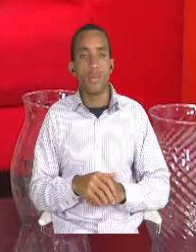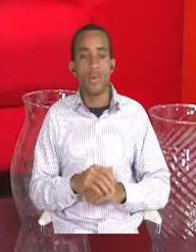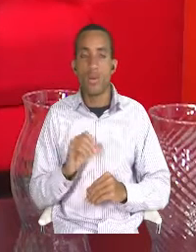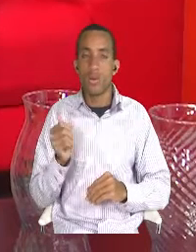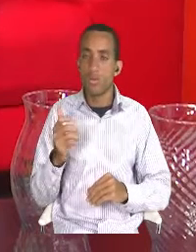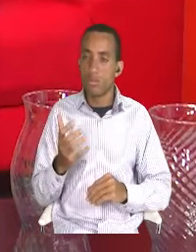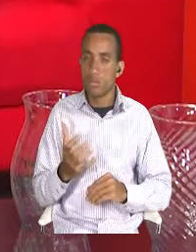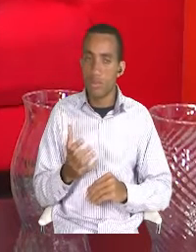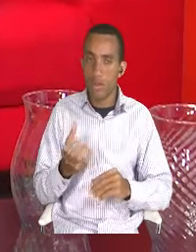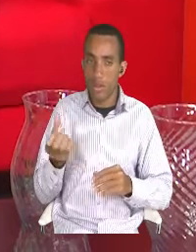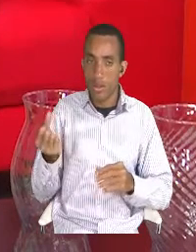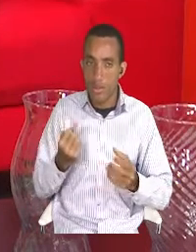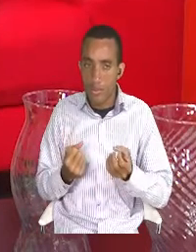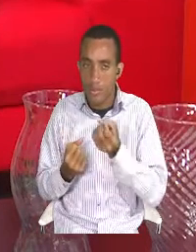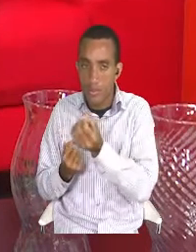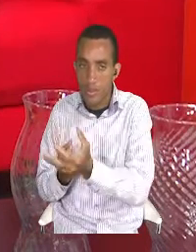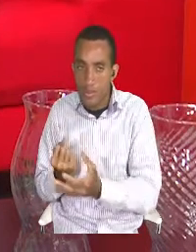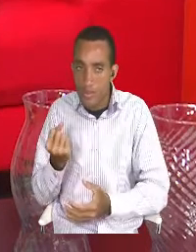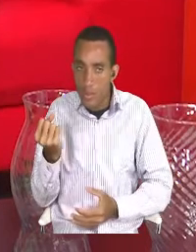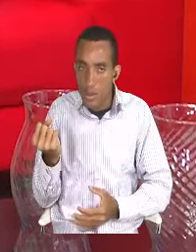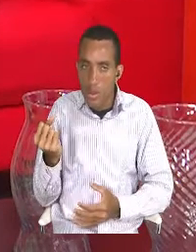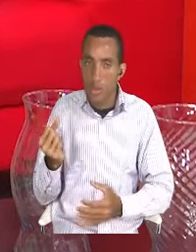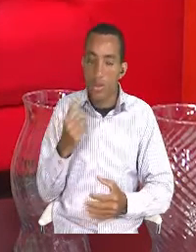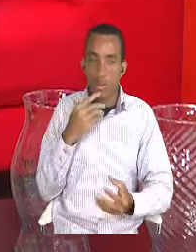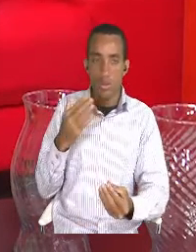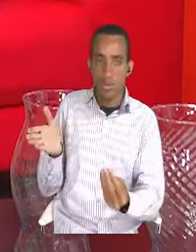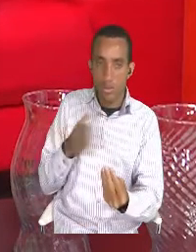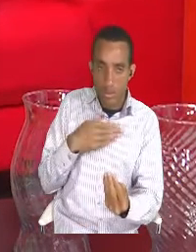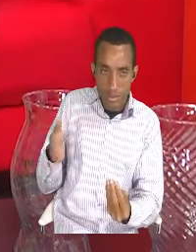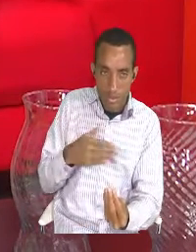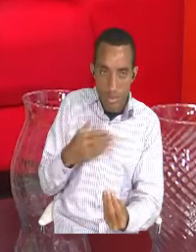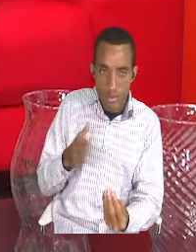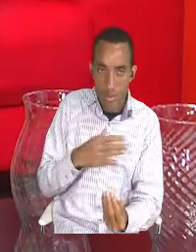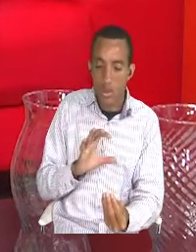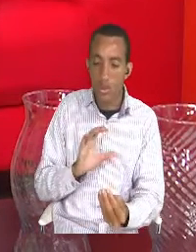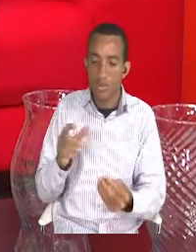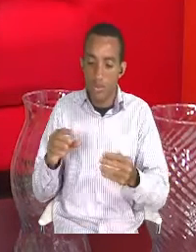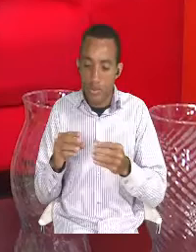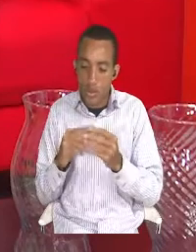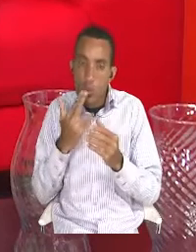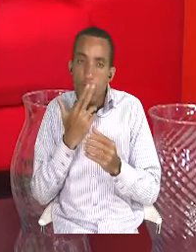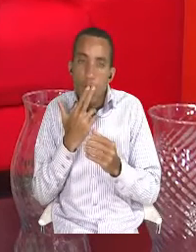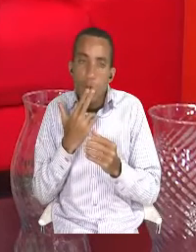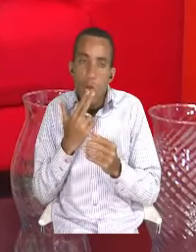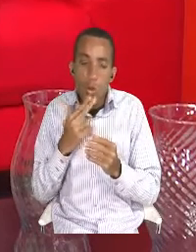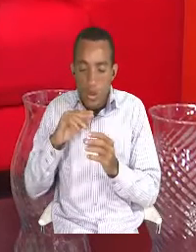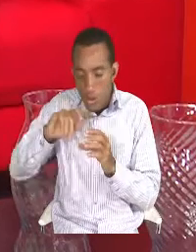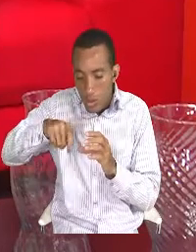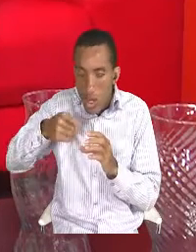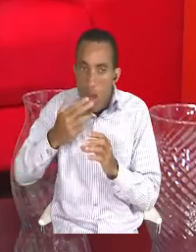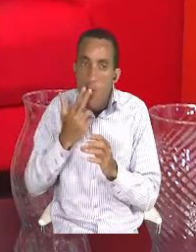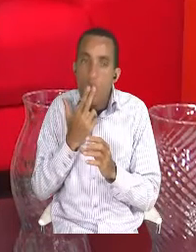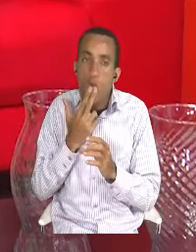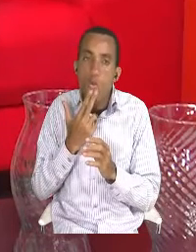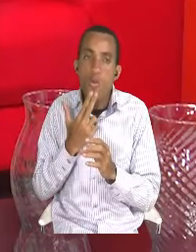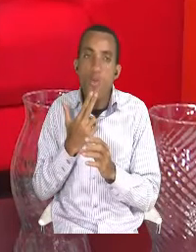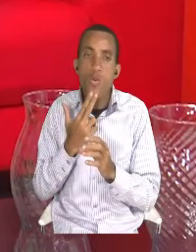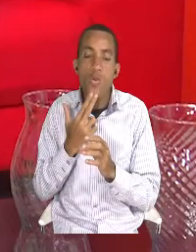horneados, asados. ¿Cómo puedes disfrutar un postre? Un postre lo puedes disfrutar sin azúcar y sin grasa. Puedes